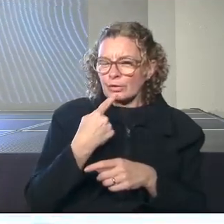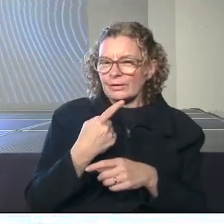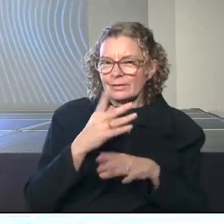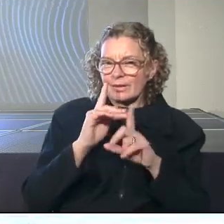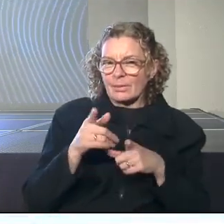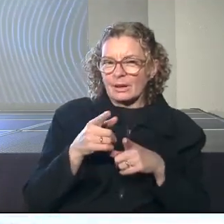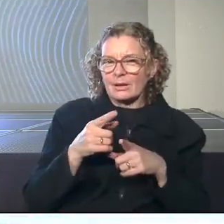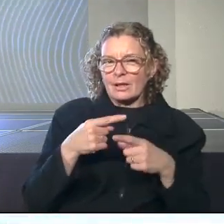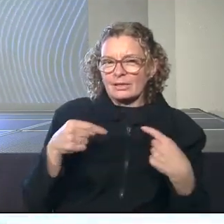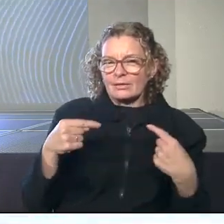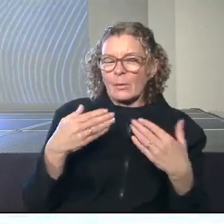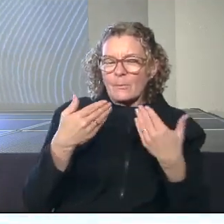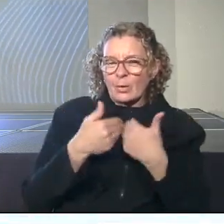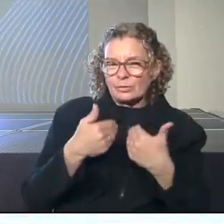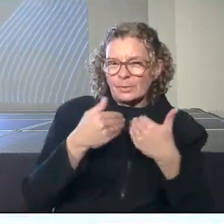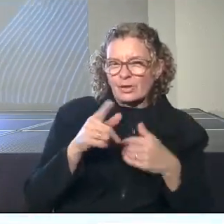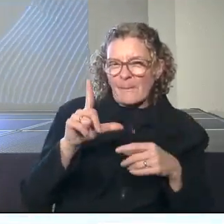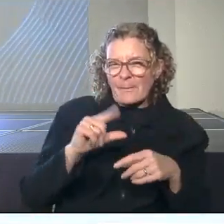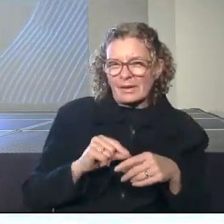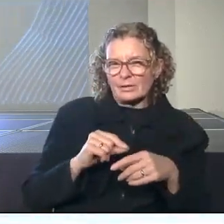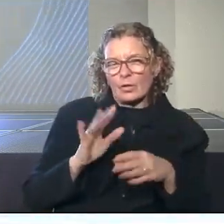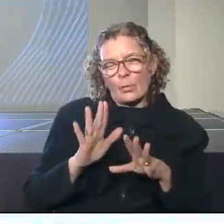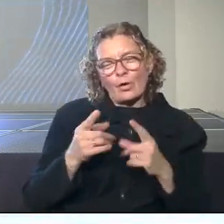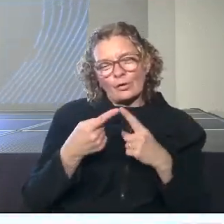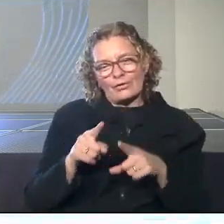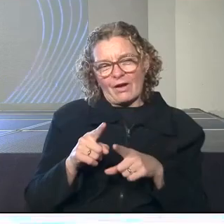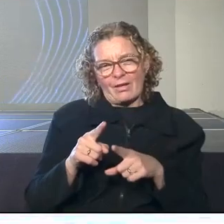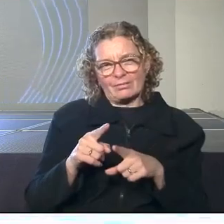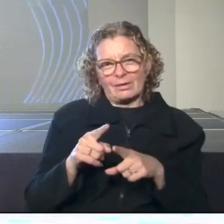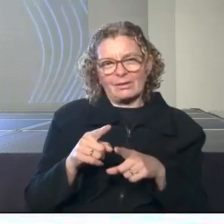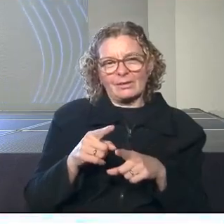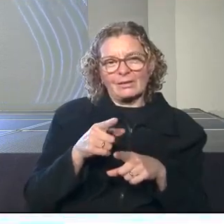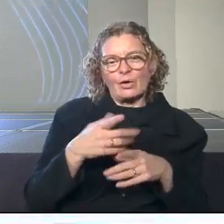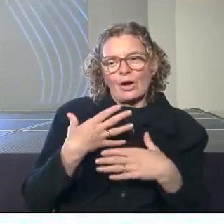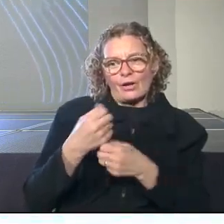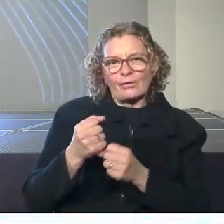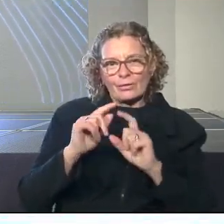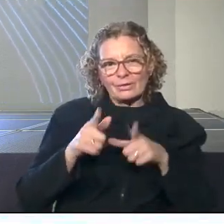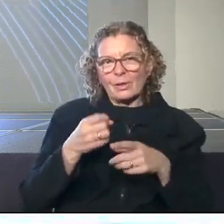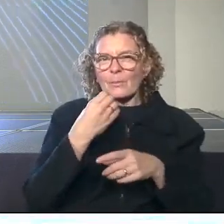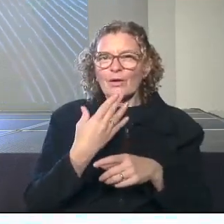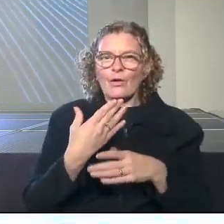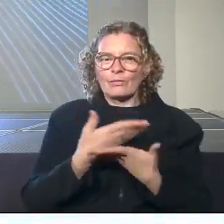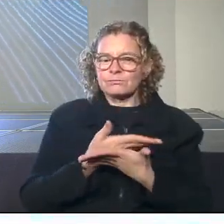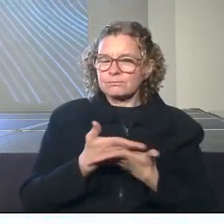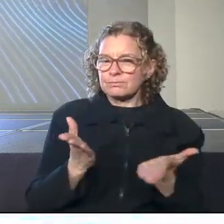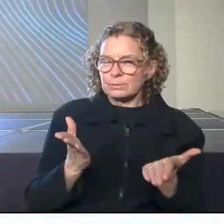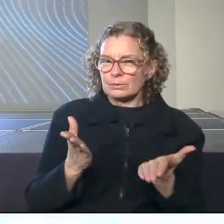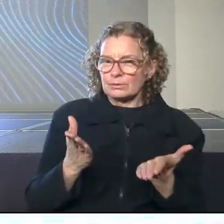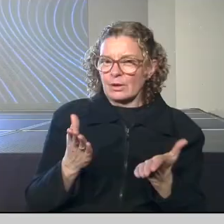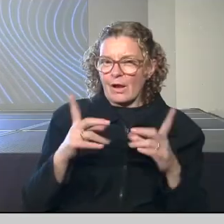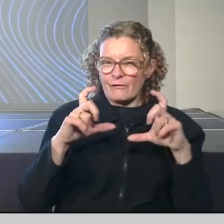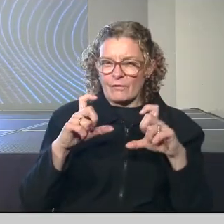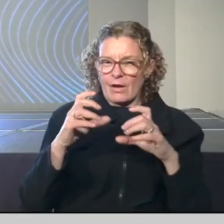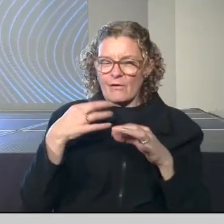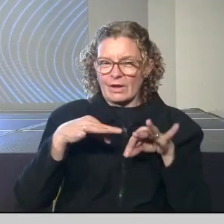montón el caudal de preguntas y termina siendo un diferencial y justamente también nos ayuda a mejorar la exposición de nuestras publicaciones.